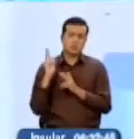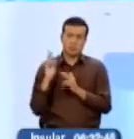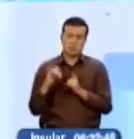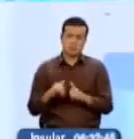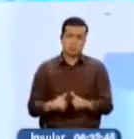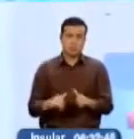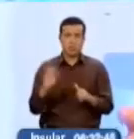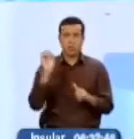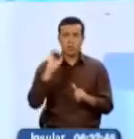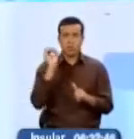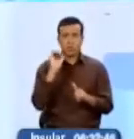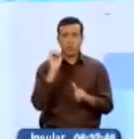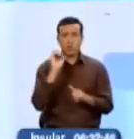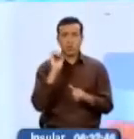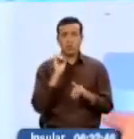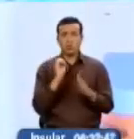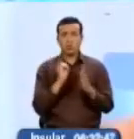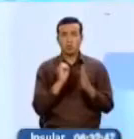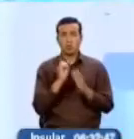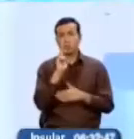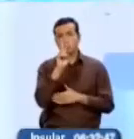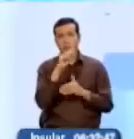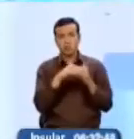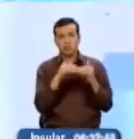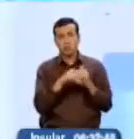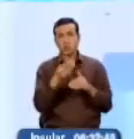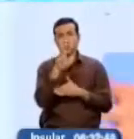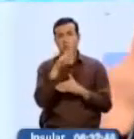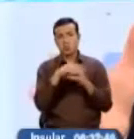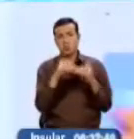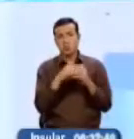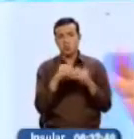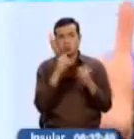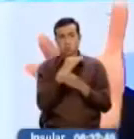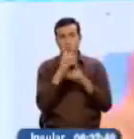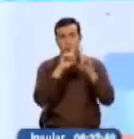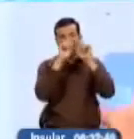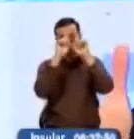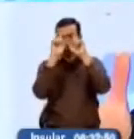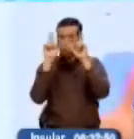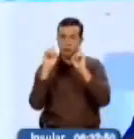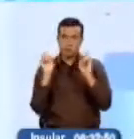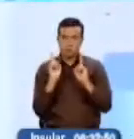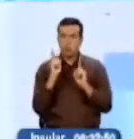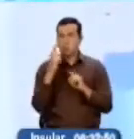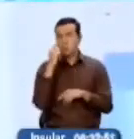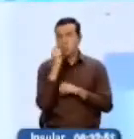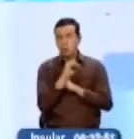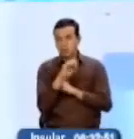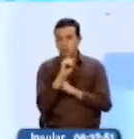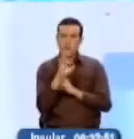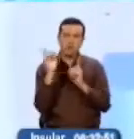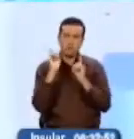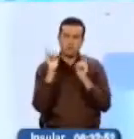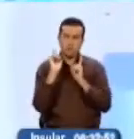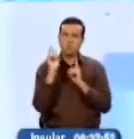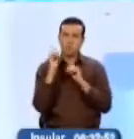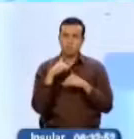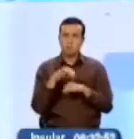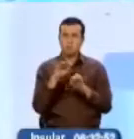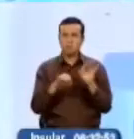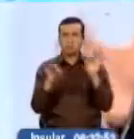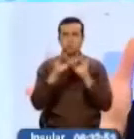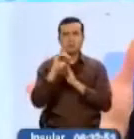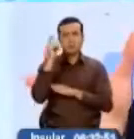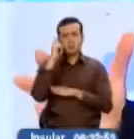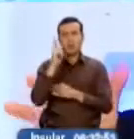y de formato asequible a dos dólares o tres dólares no voy a mencionar las editoriales porque no se trata de hacer publicidad pero pero creo que hay